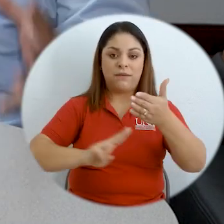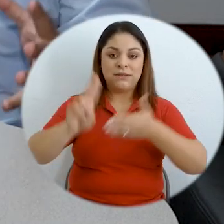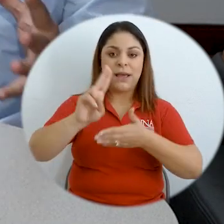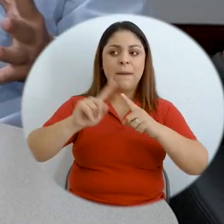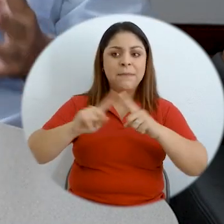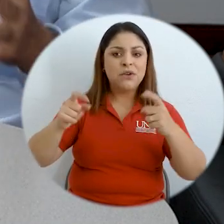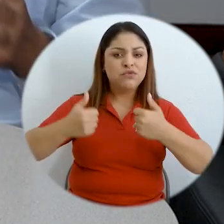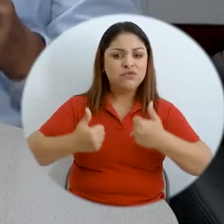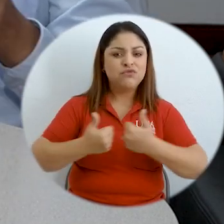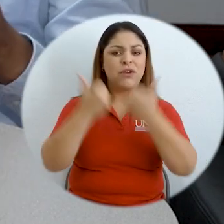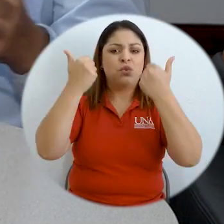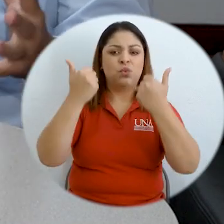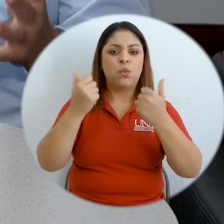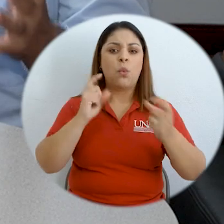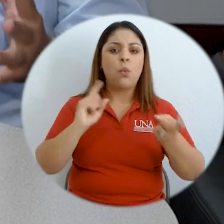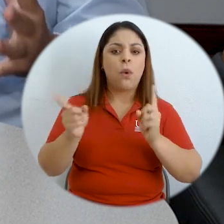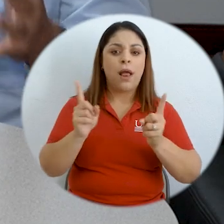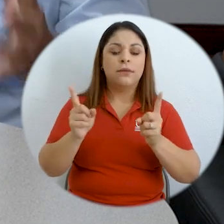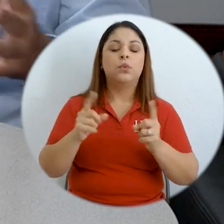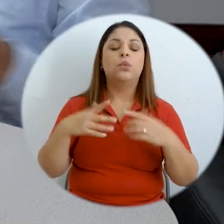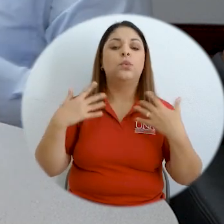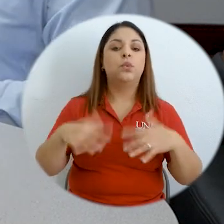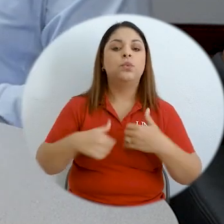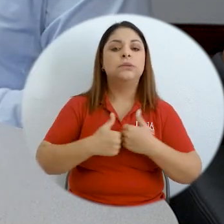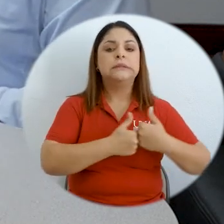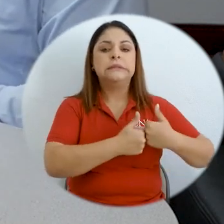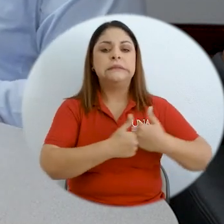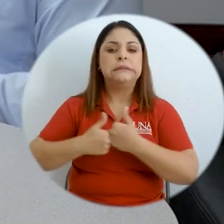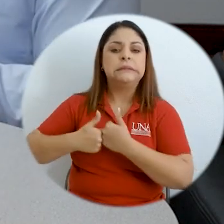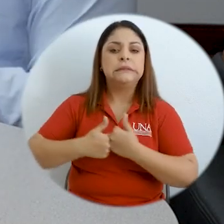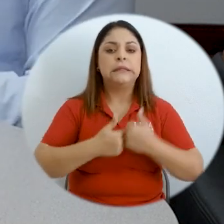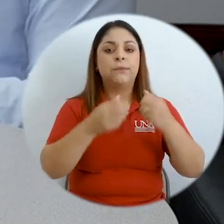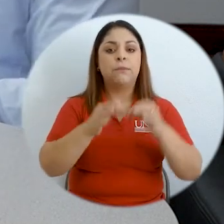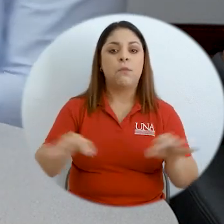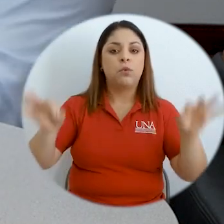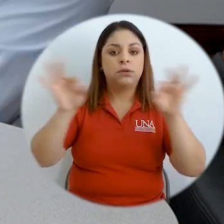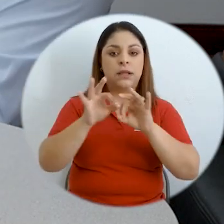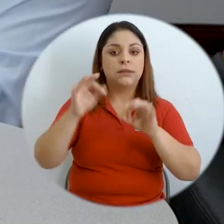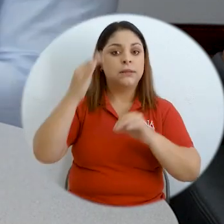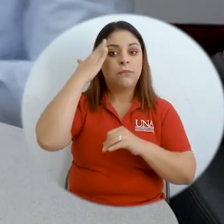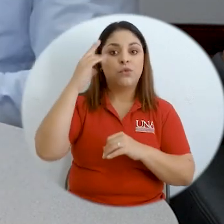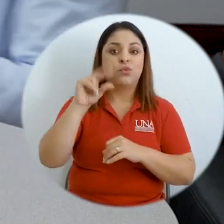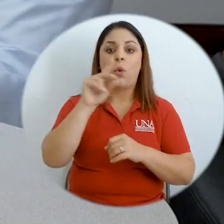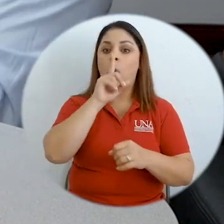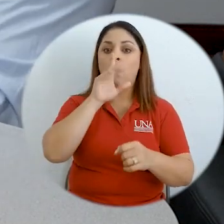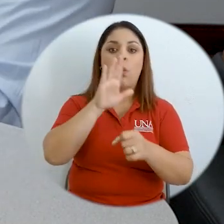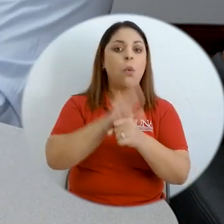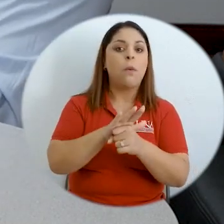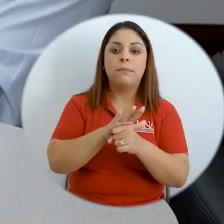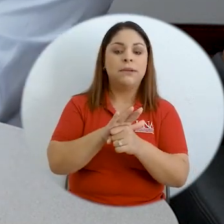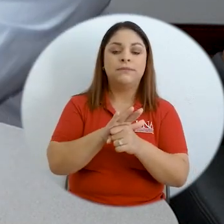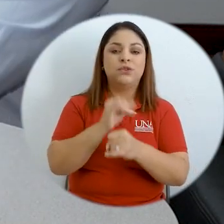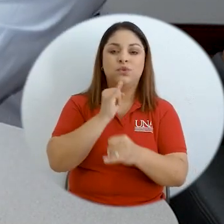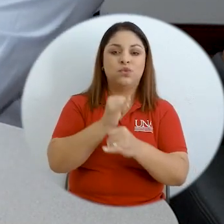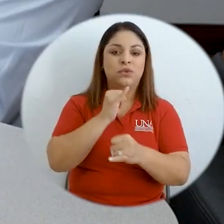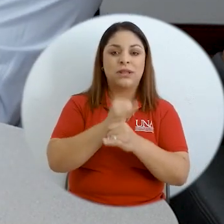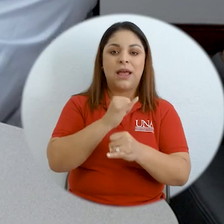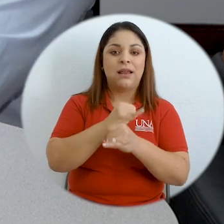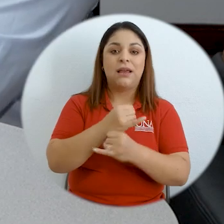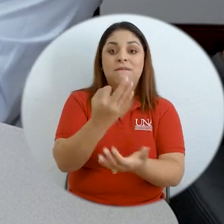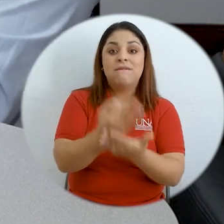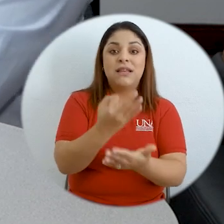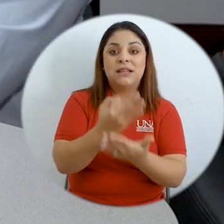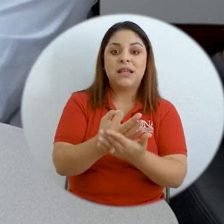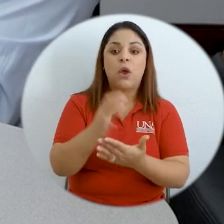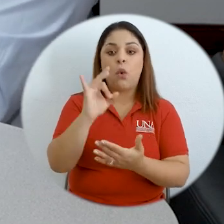como país tiene un desafío sumamente importante. Estamos hablando de que no se cumple el precepto constitucional de financiar